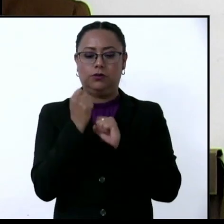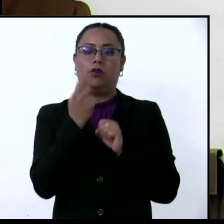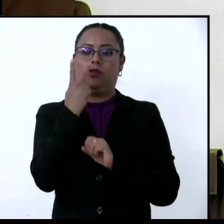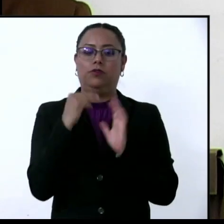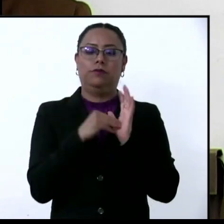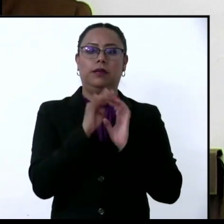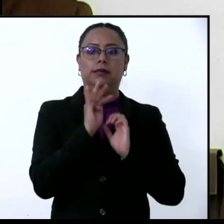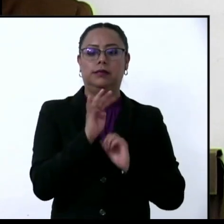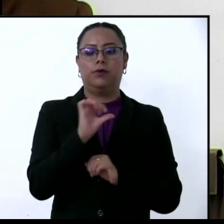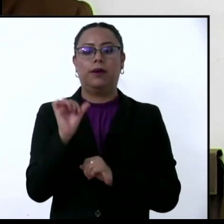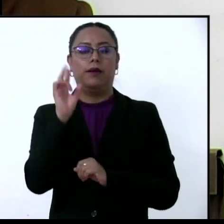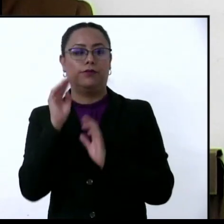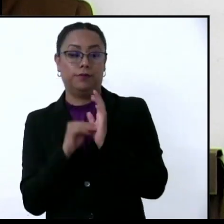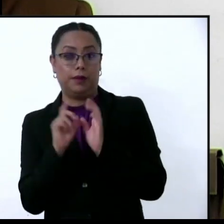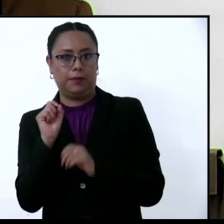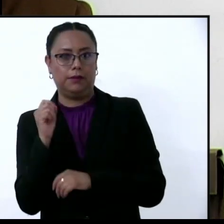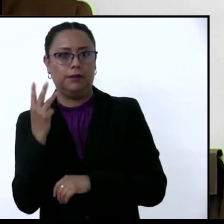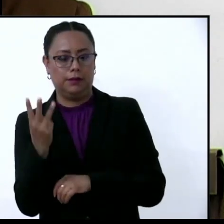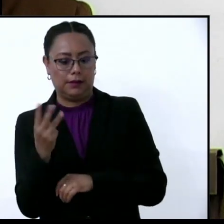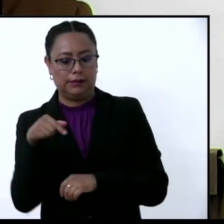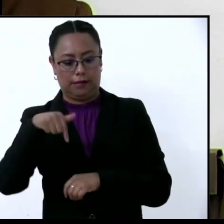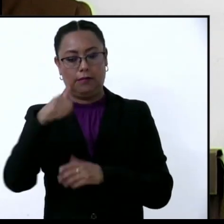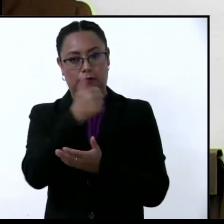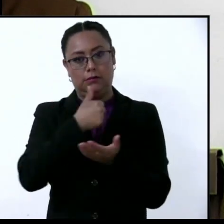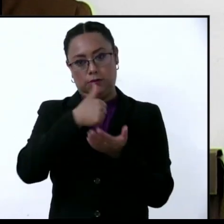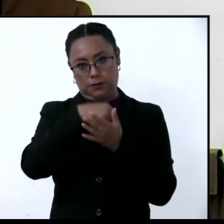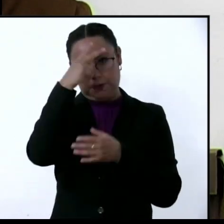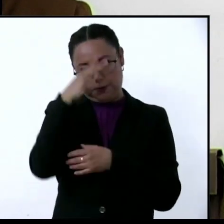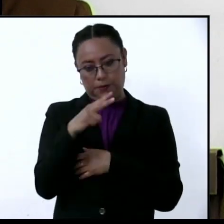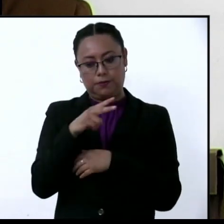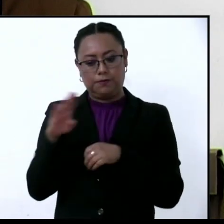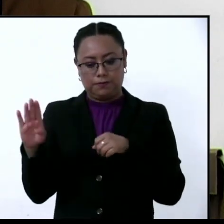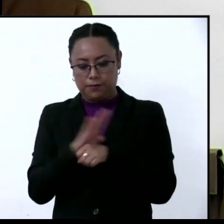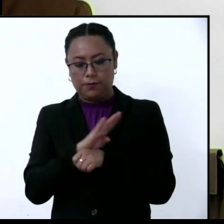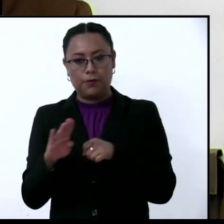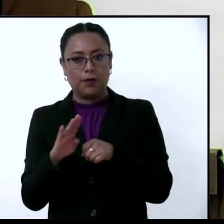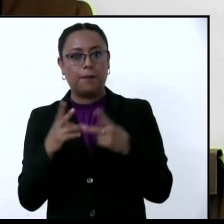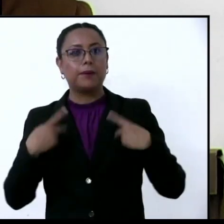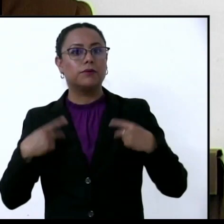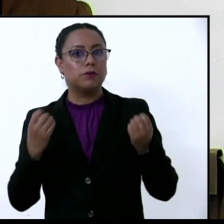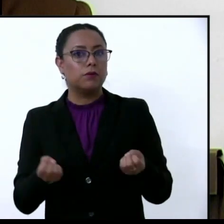2019 a 2023, la Ciudad de México ha beneficiado a